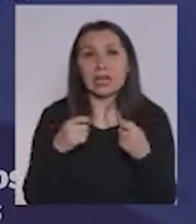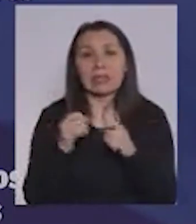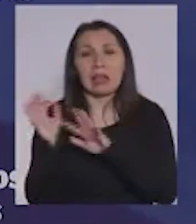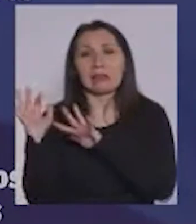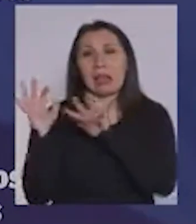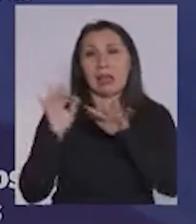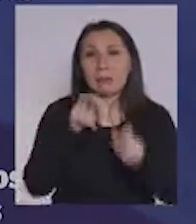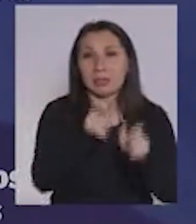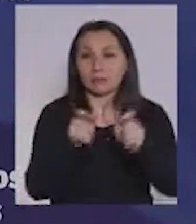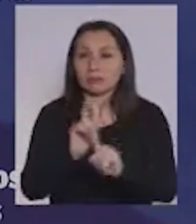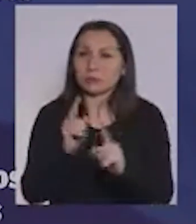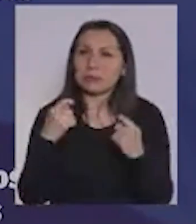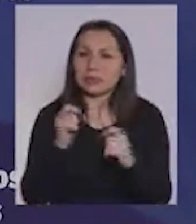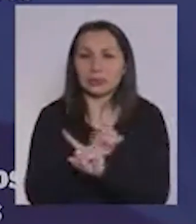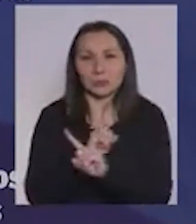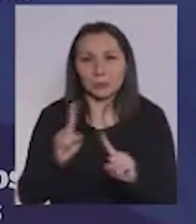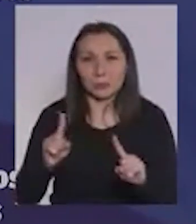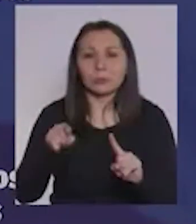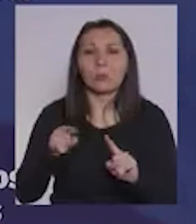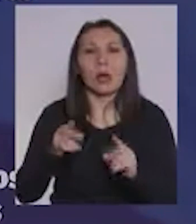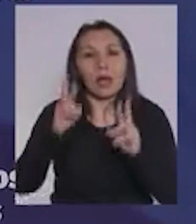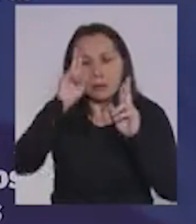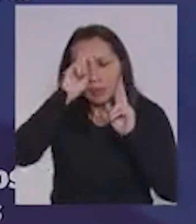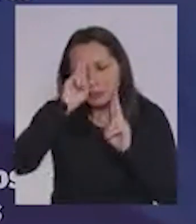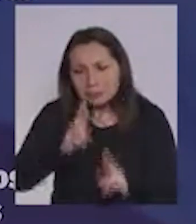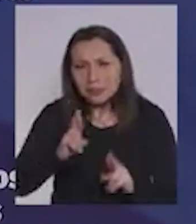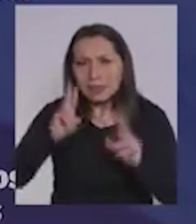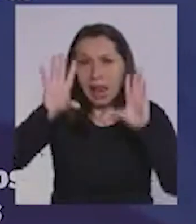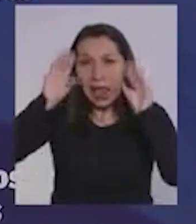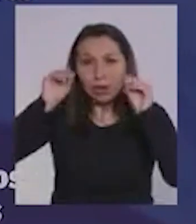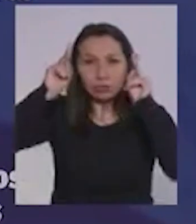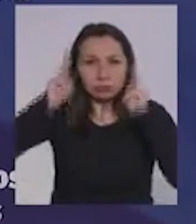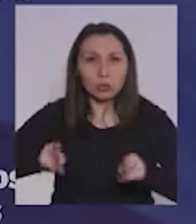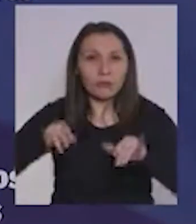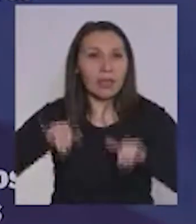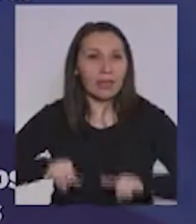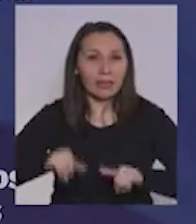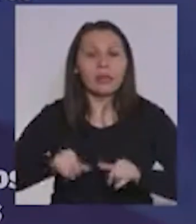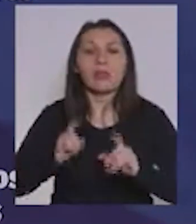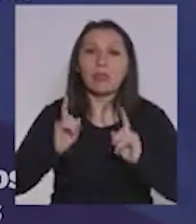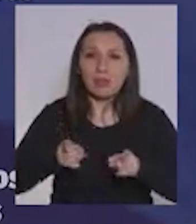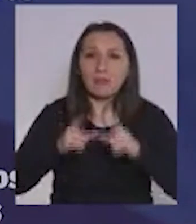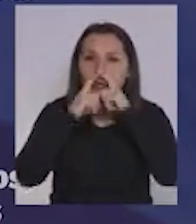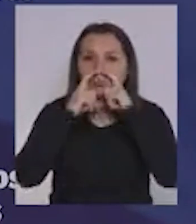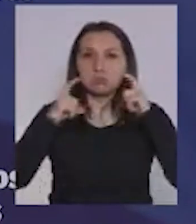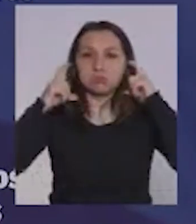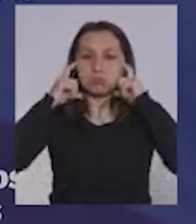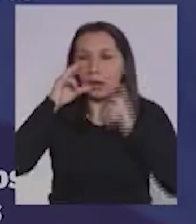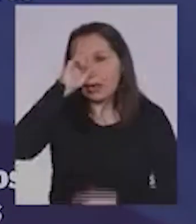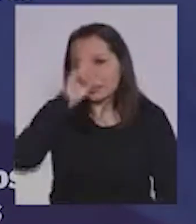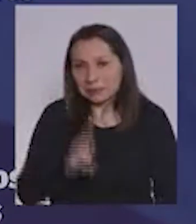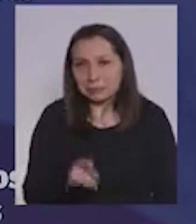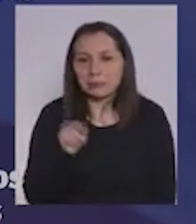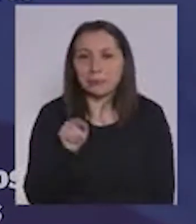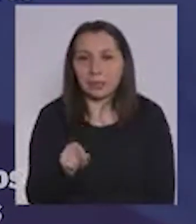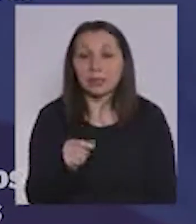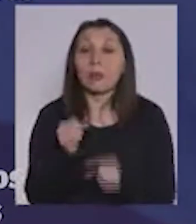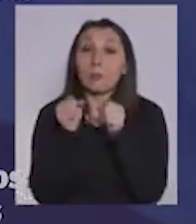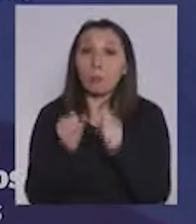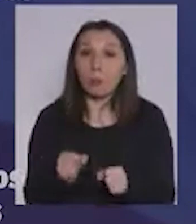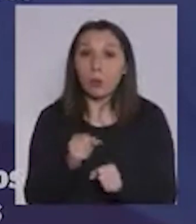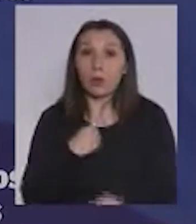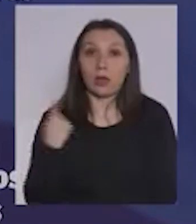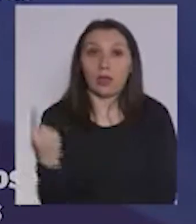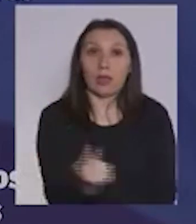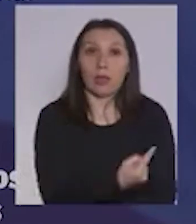aglomeraciones que se respete el toque de queda que se respete el uso de la mascarilla que podamos